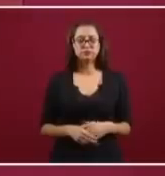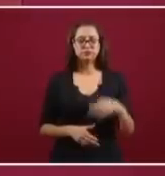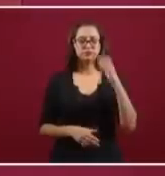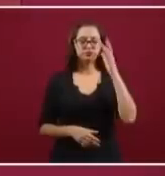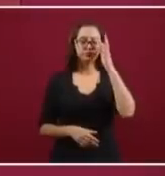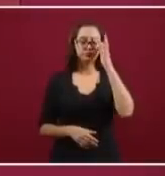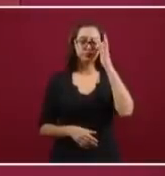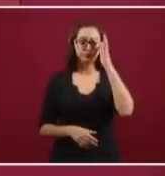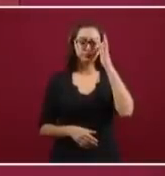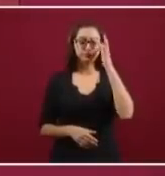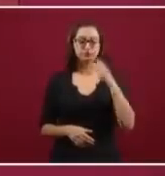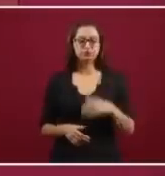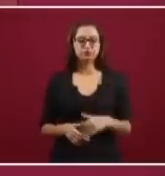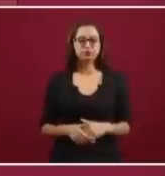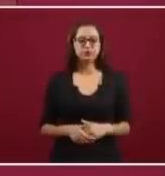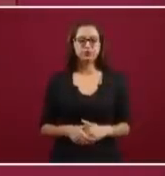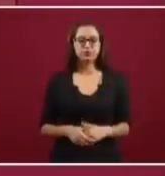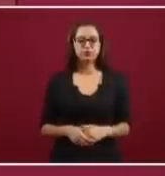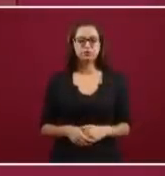de